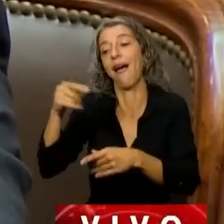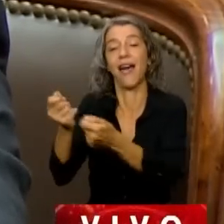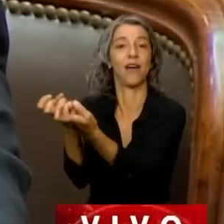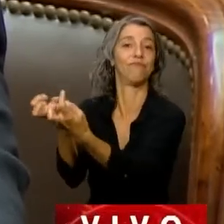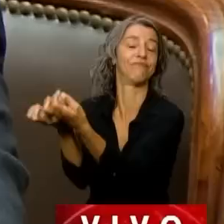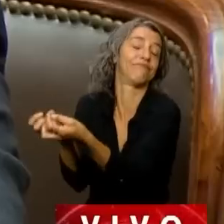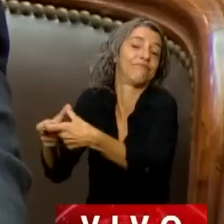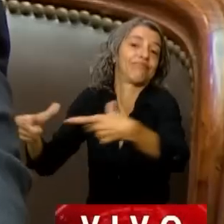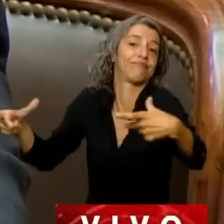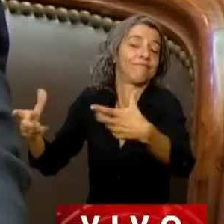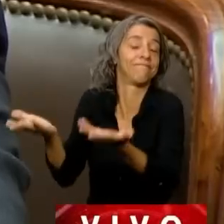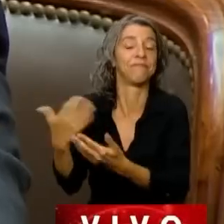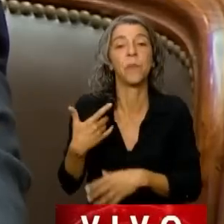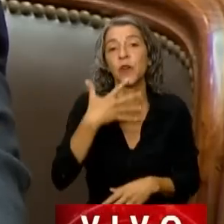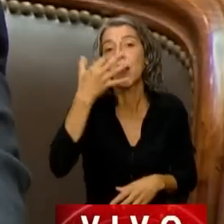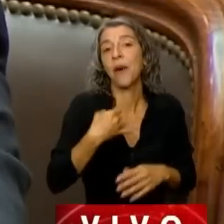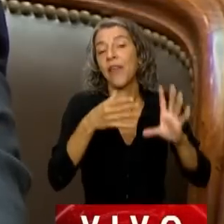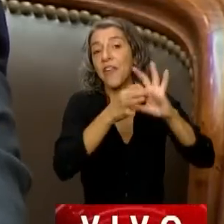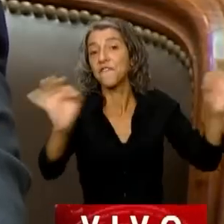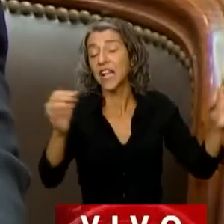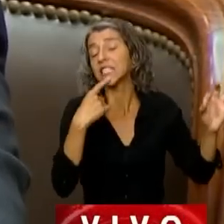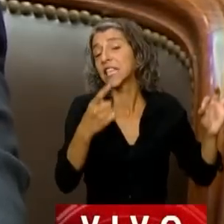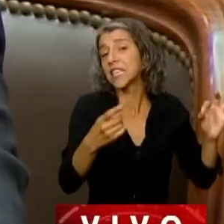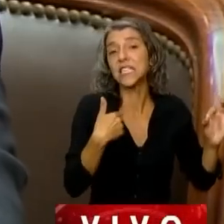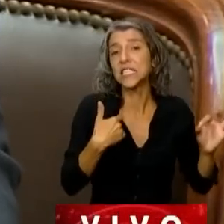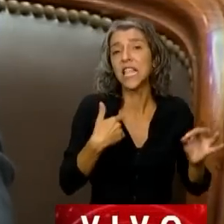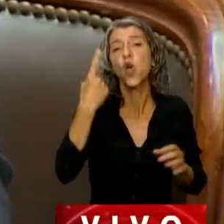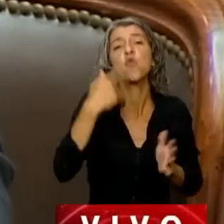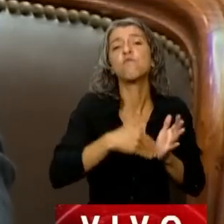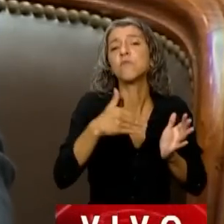a poder jubilarse. Es mentira, señor presidente.